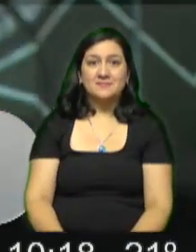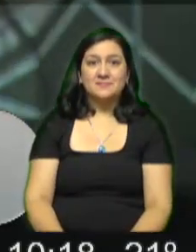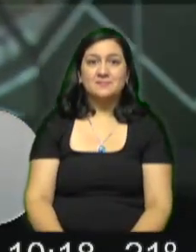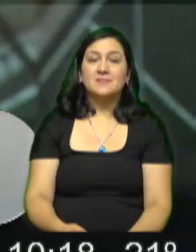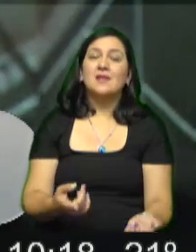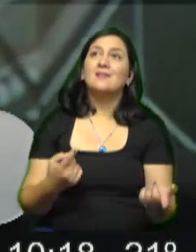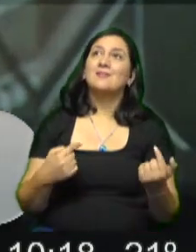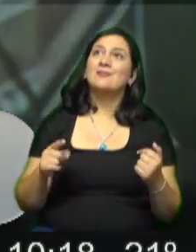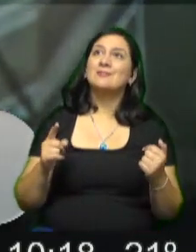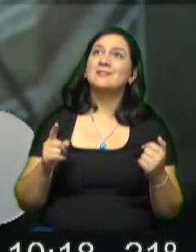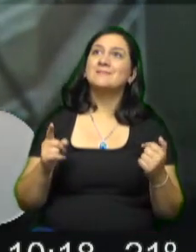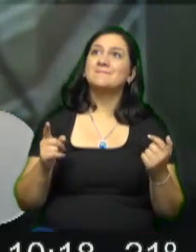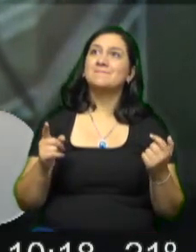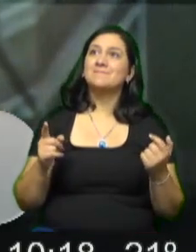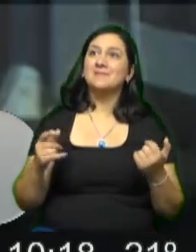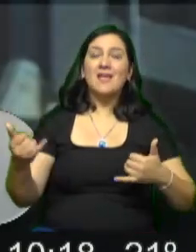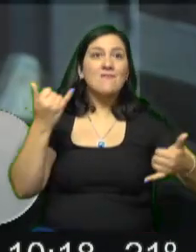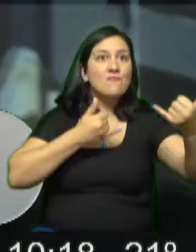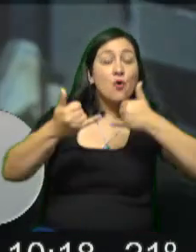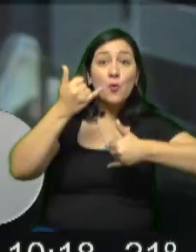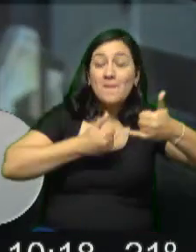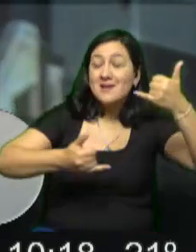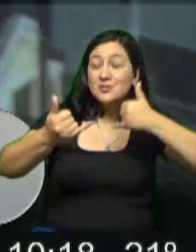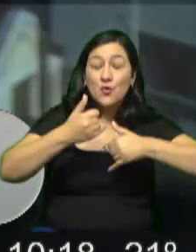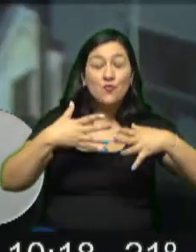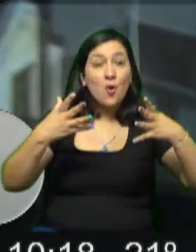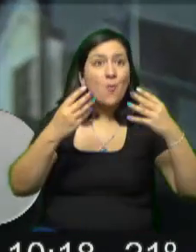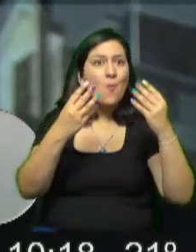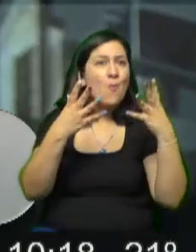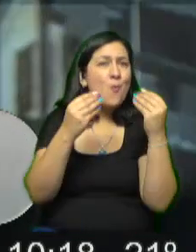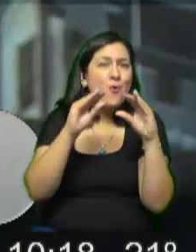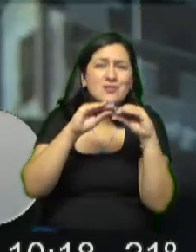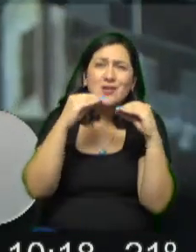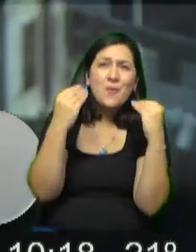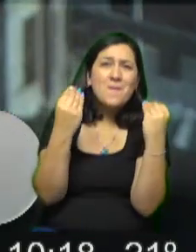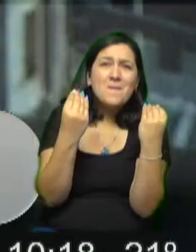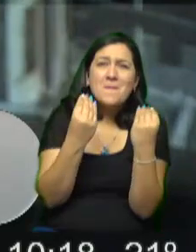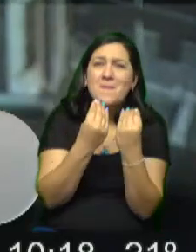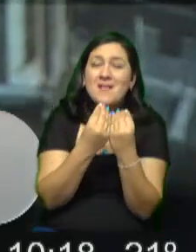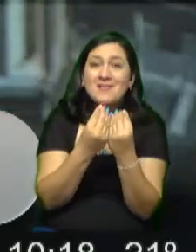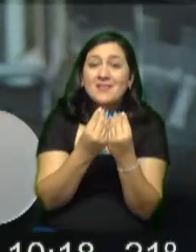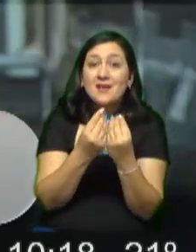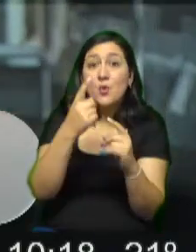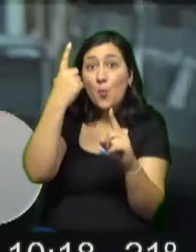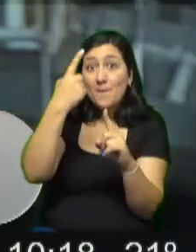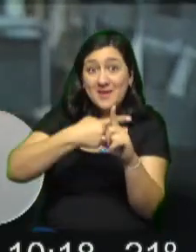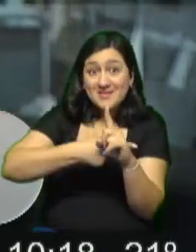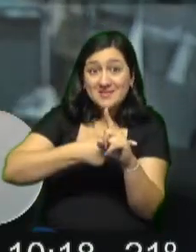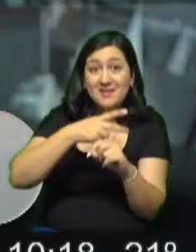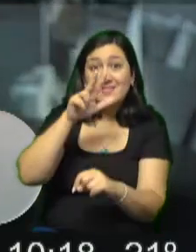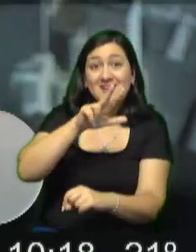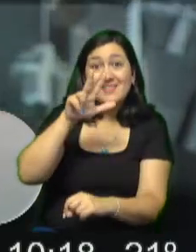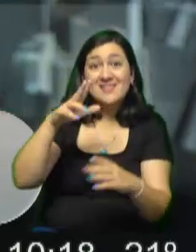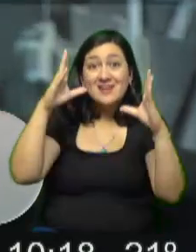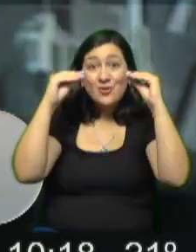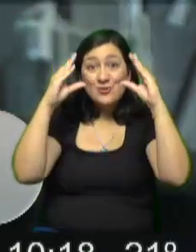Entonces, la información que recibí fue tan nutrida y tan compacta, toda junta en un mes, 33 noches